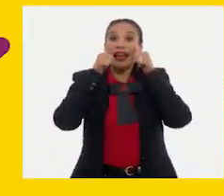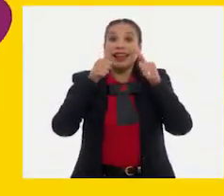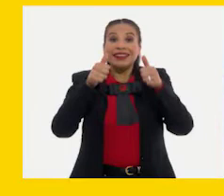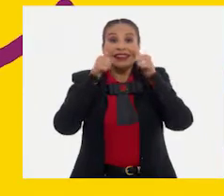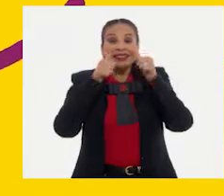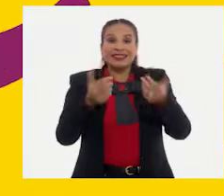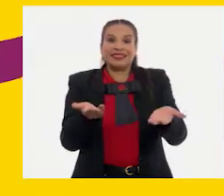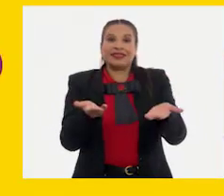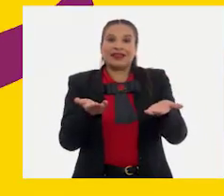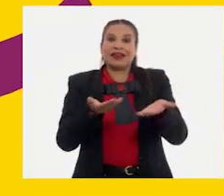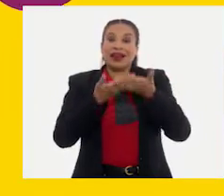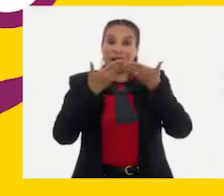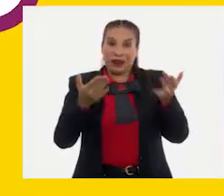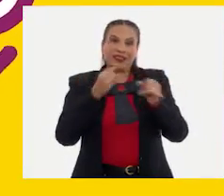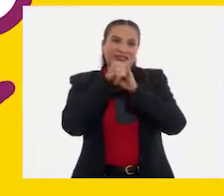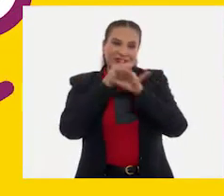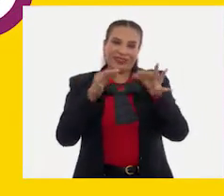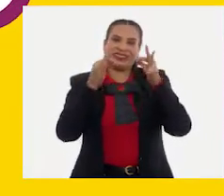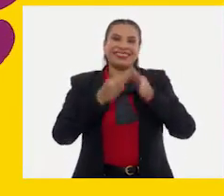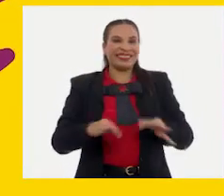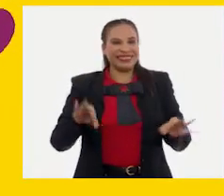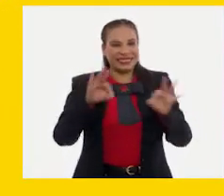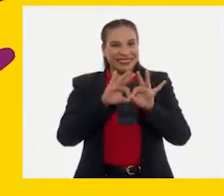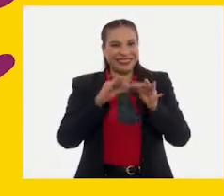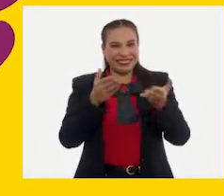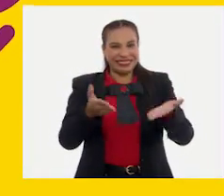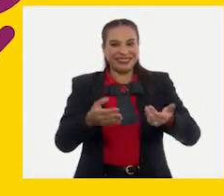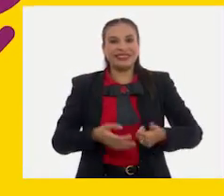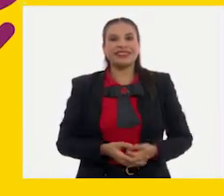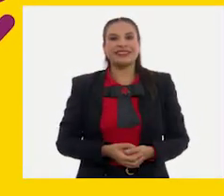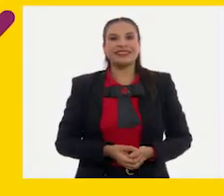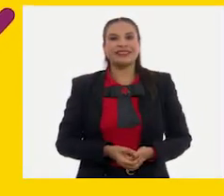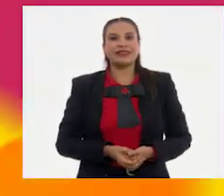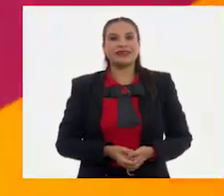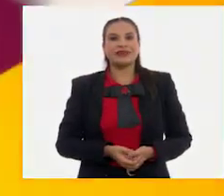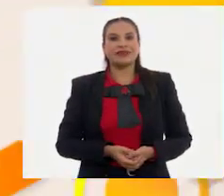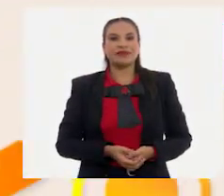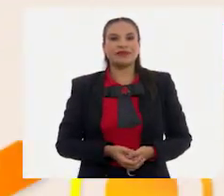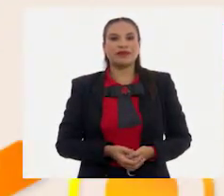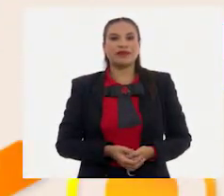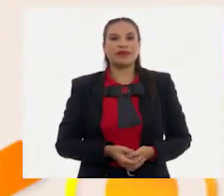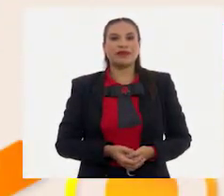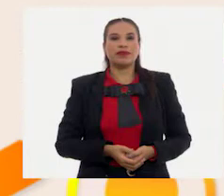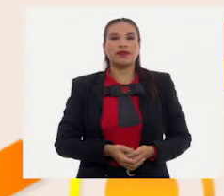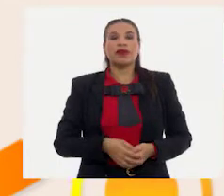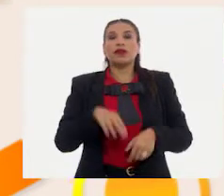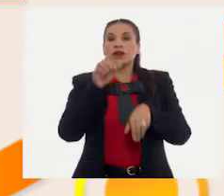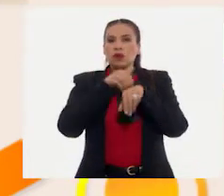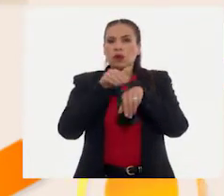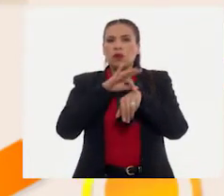¡Atención! ¡Atención! A continuación, información importante. A este